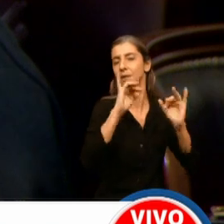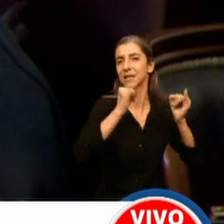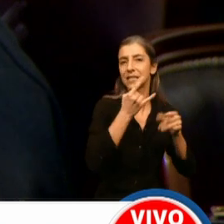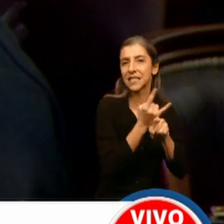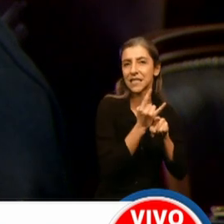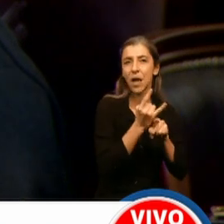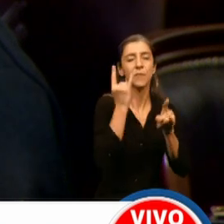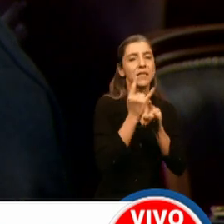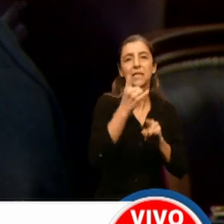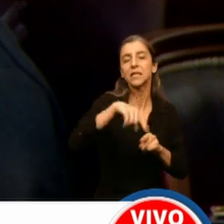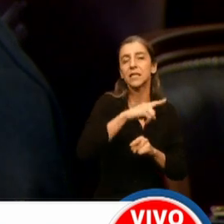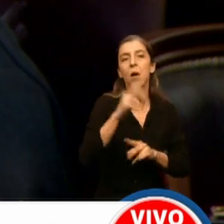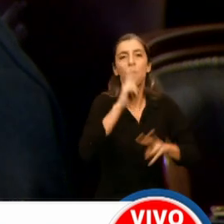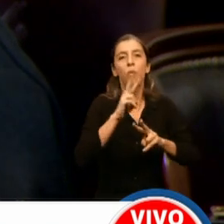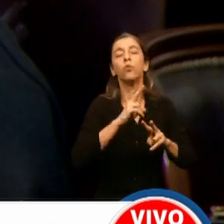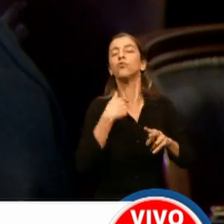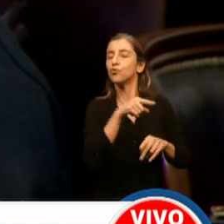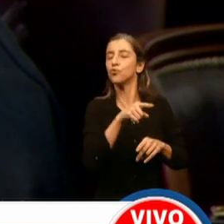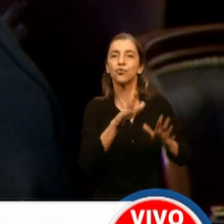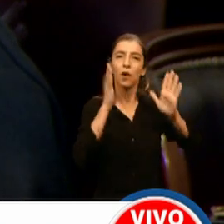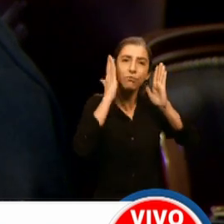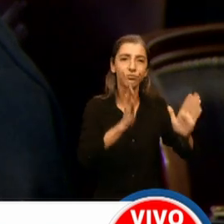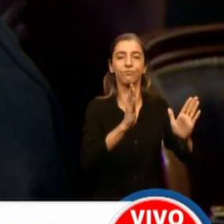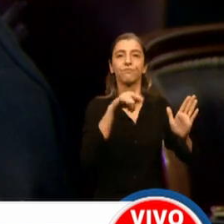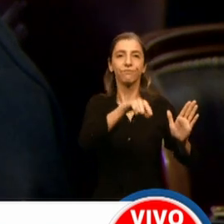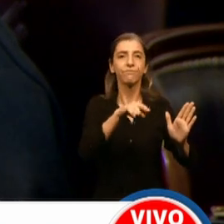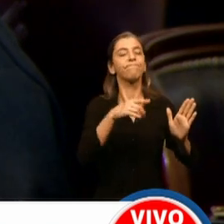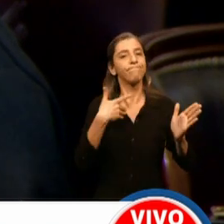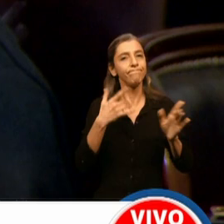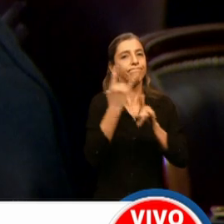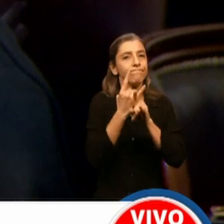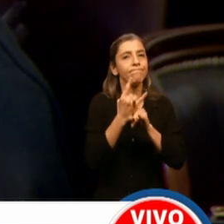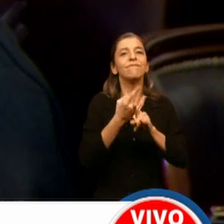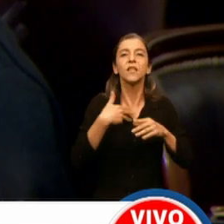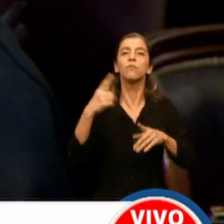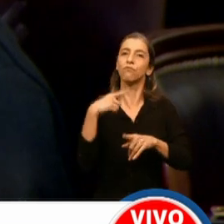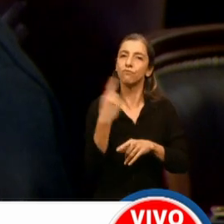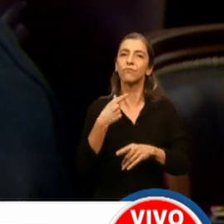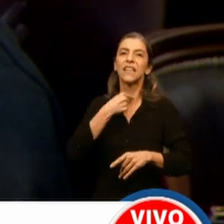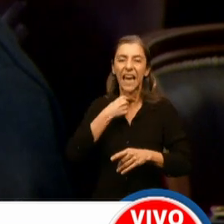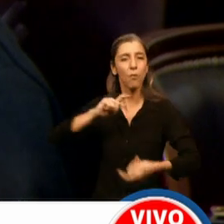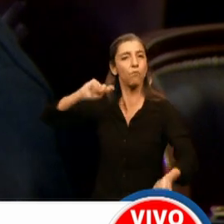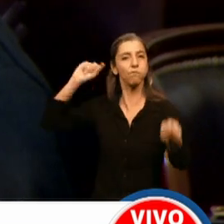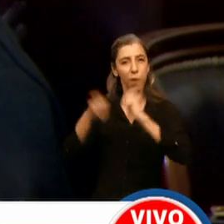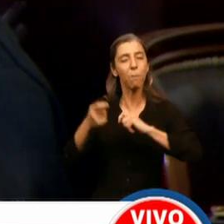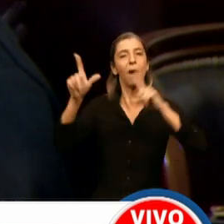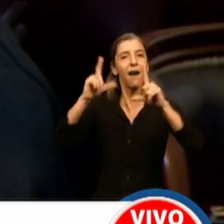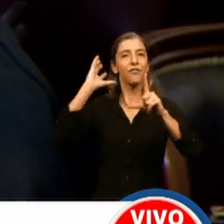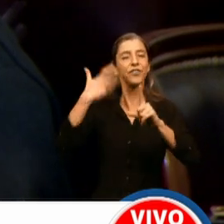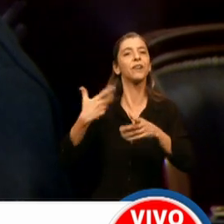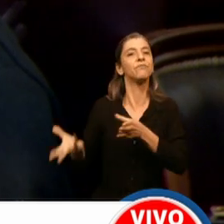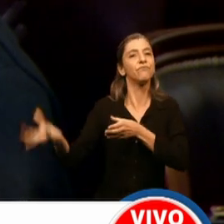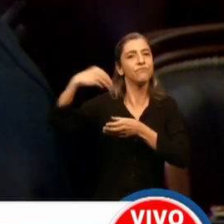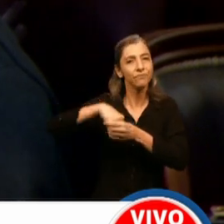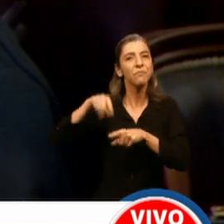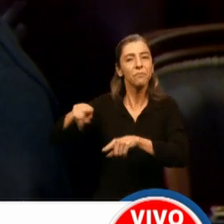transformadores una enorme y variada creación de medios trans feministas y un consenso generalizado sobre